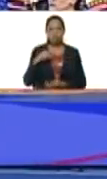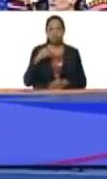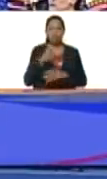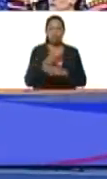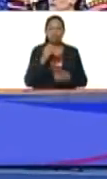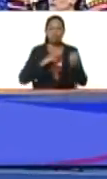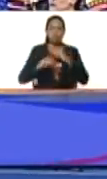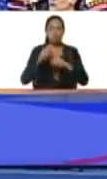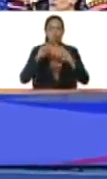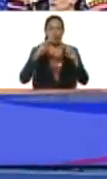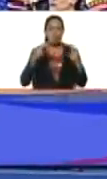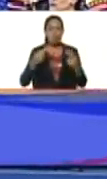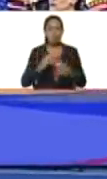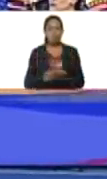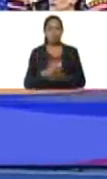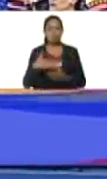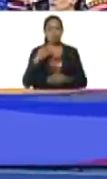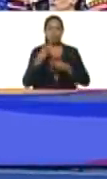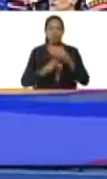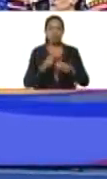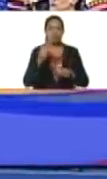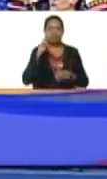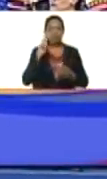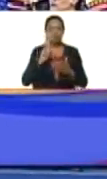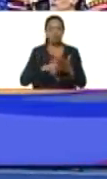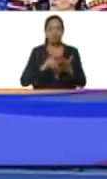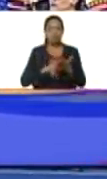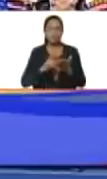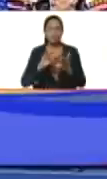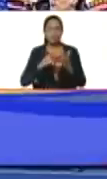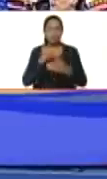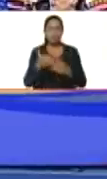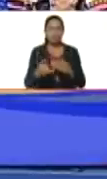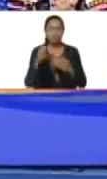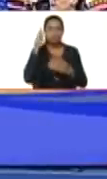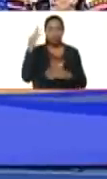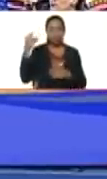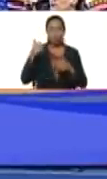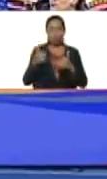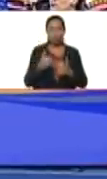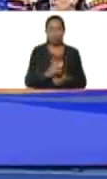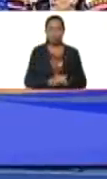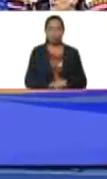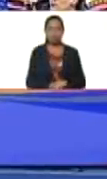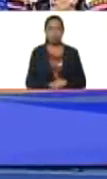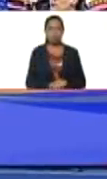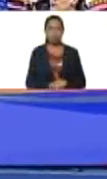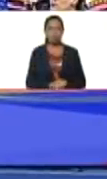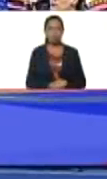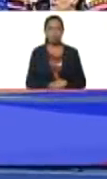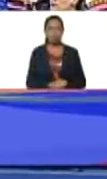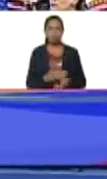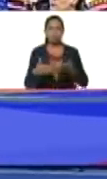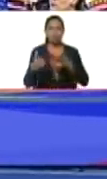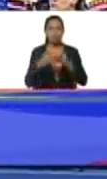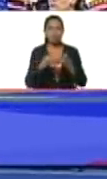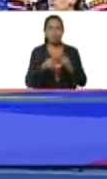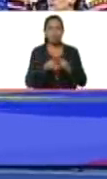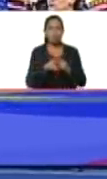paz para poder hacer realidad todos estos proyectos y todos estos sueños. Y este es el camino,